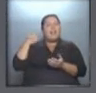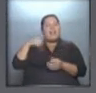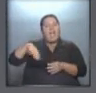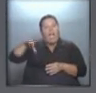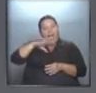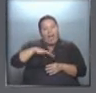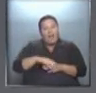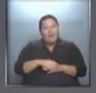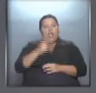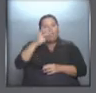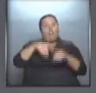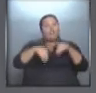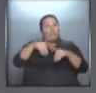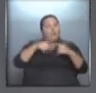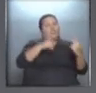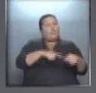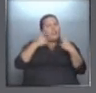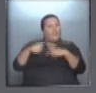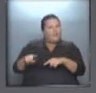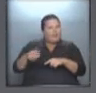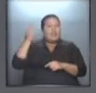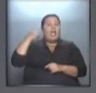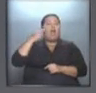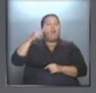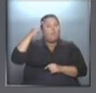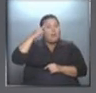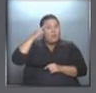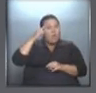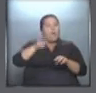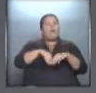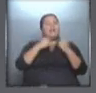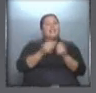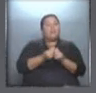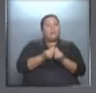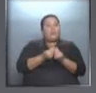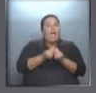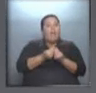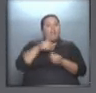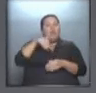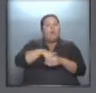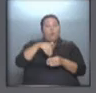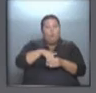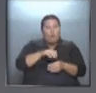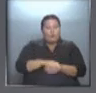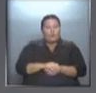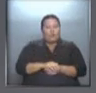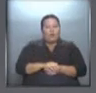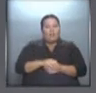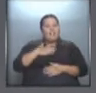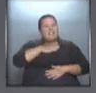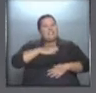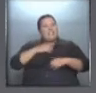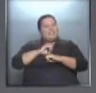enmarcó las dos elecciones fue muy distinto. En el 2009 el resultado fue la expresión electoral de un